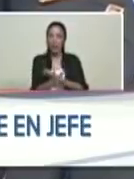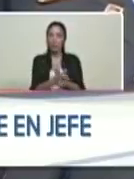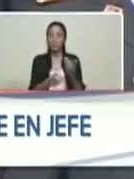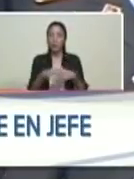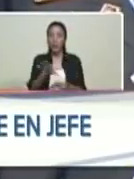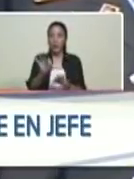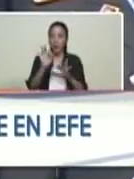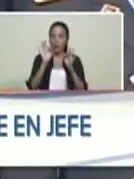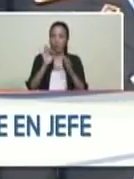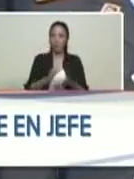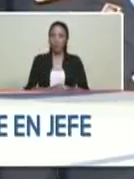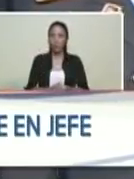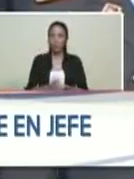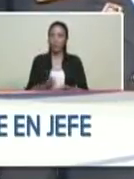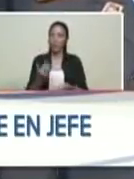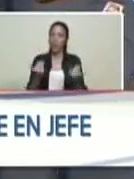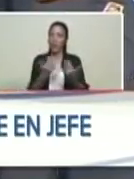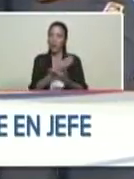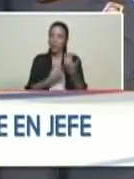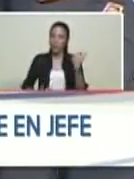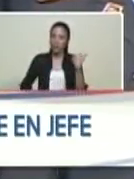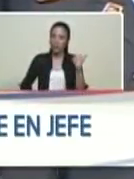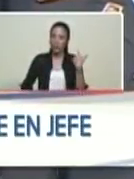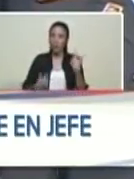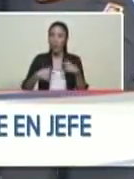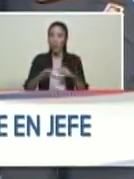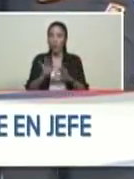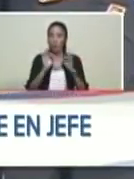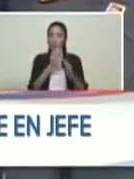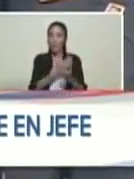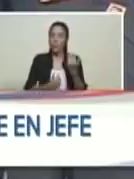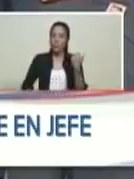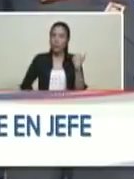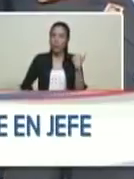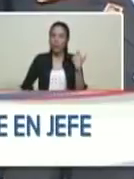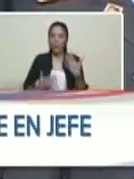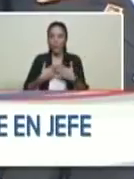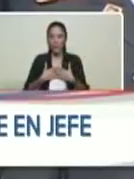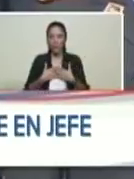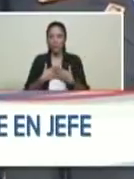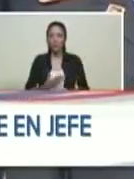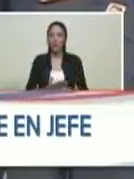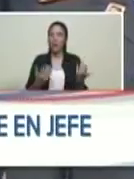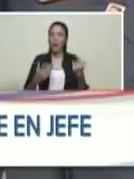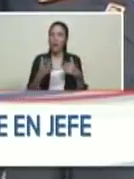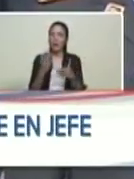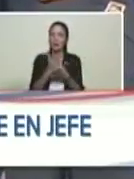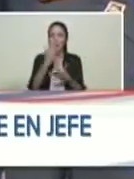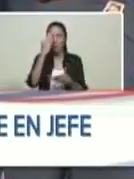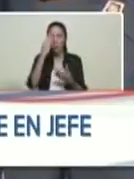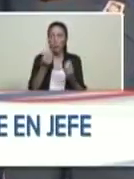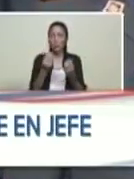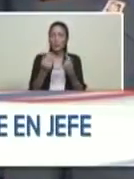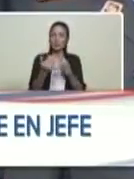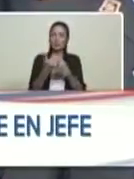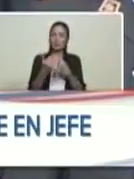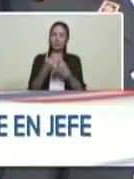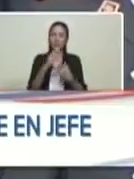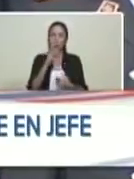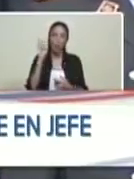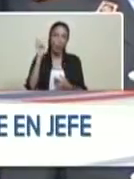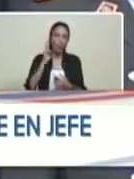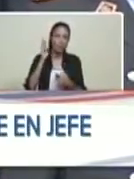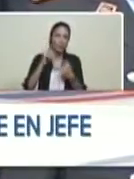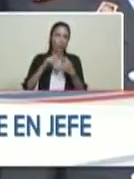sabiendo las conspiraciones que vienen desde washington y desde bogotá tratando de